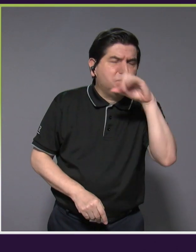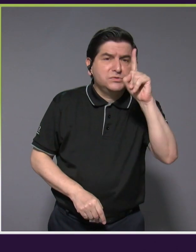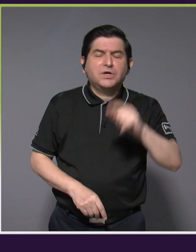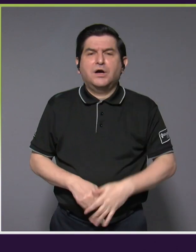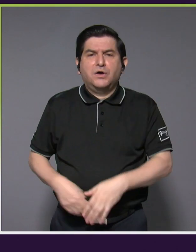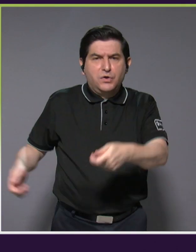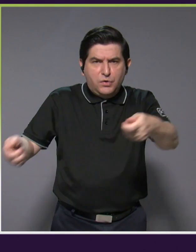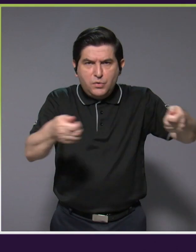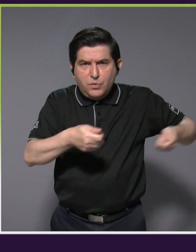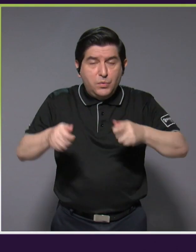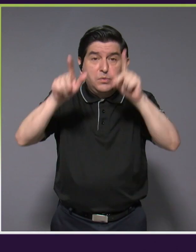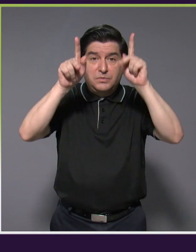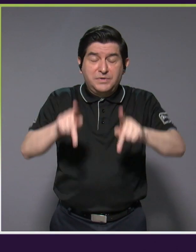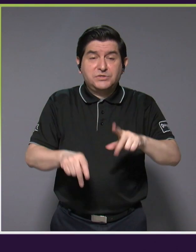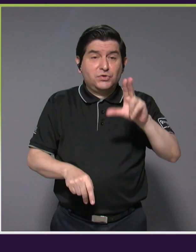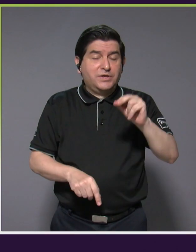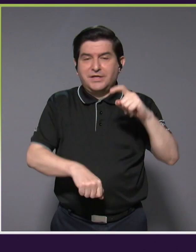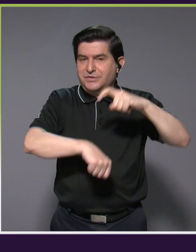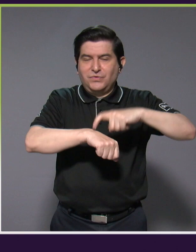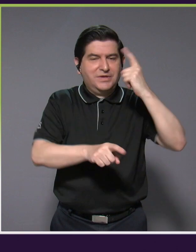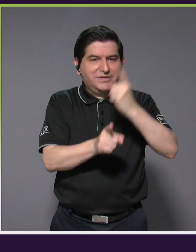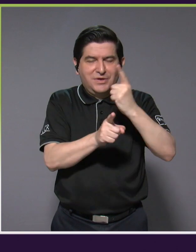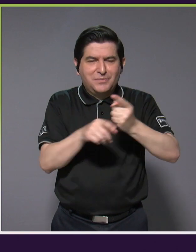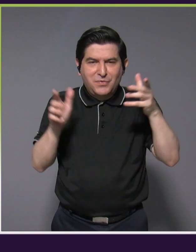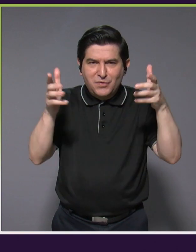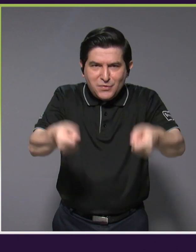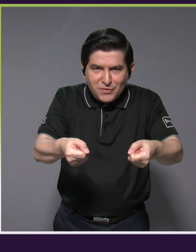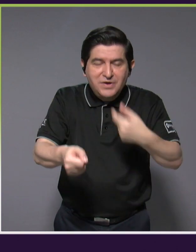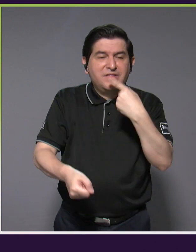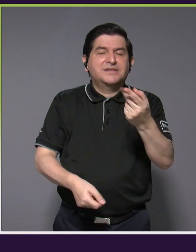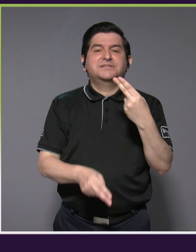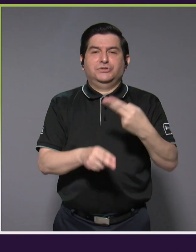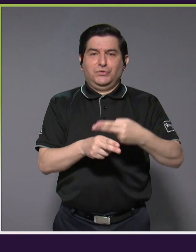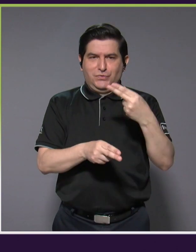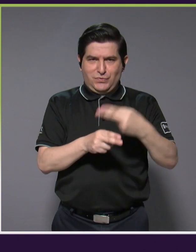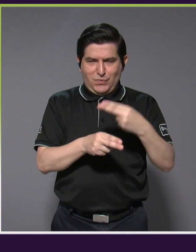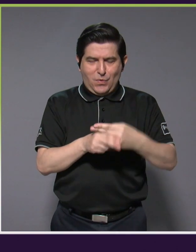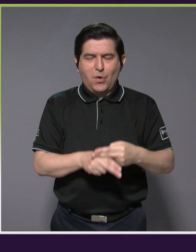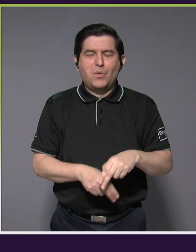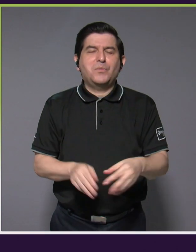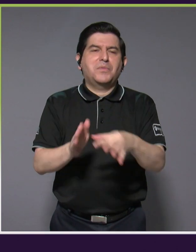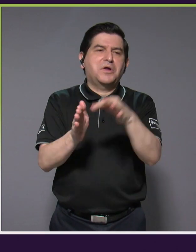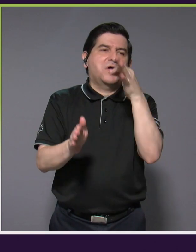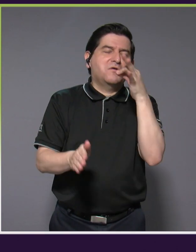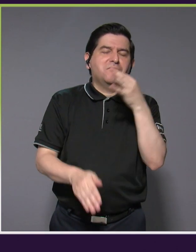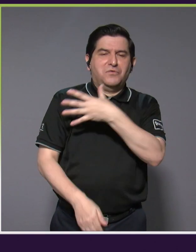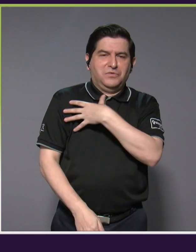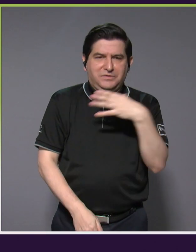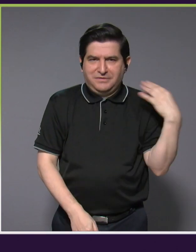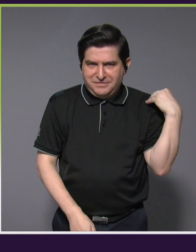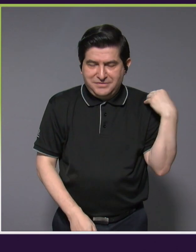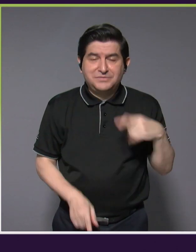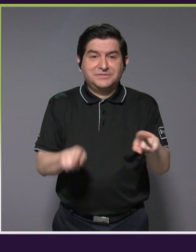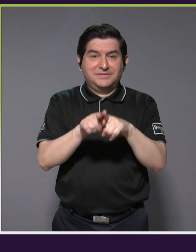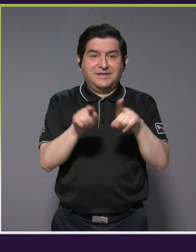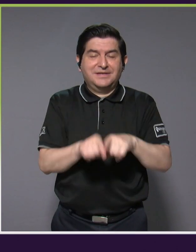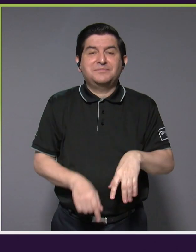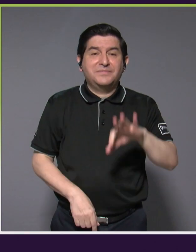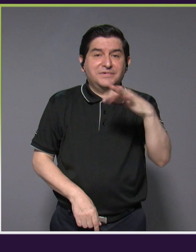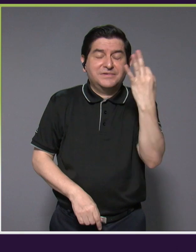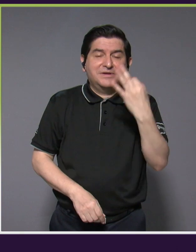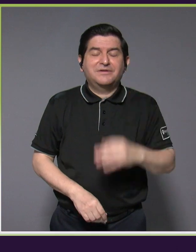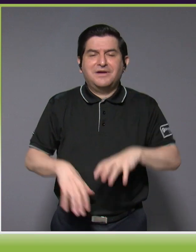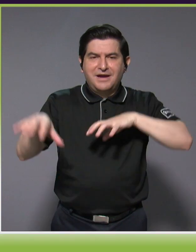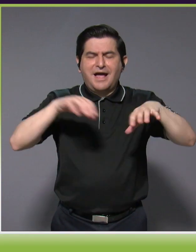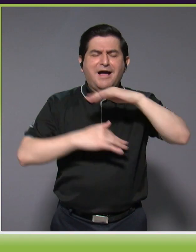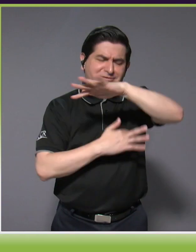hula. Si algunas personas no llega a tiempo al hula hula, tiene que decir su nombre o alguna fruta que le gusta, y de esa manera también hacemos la actividad